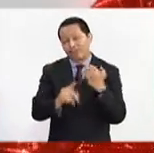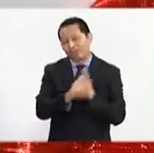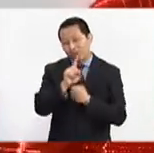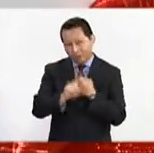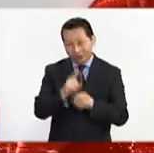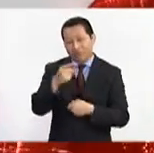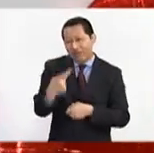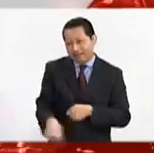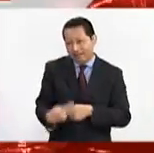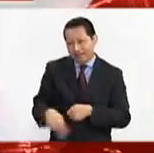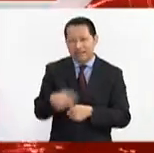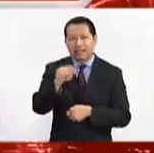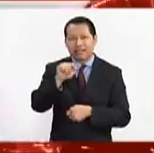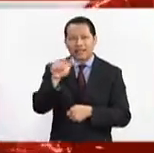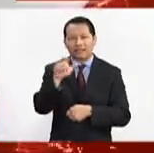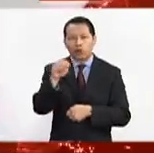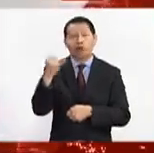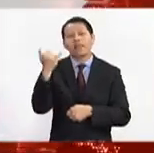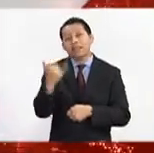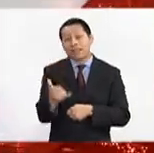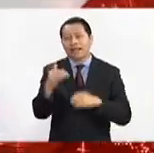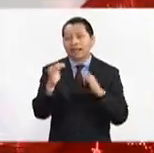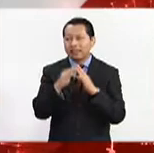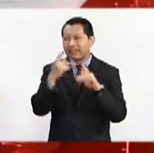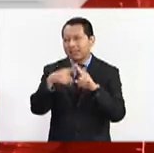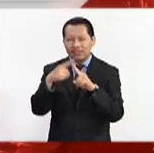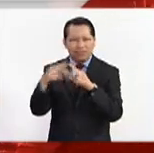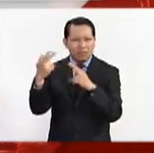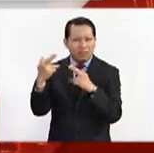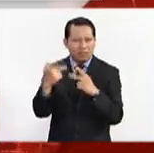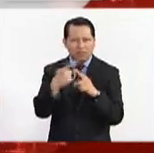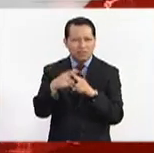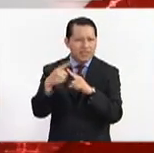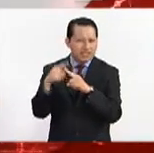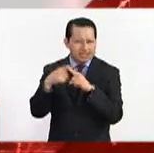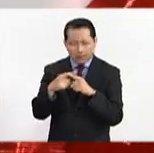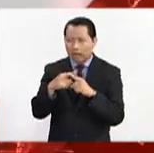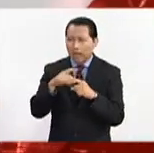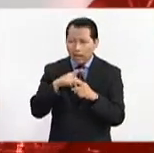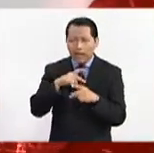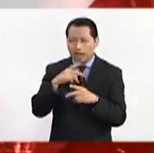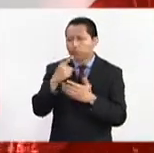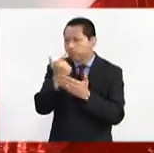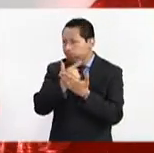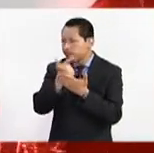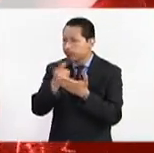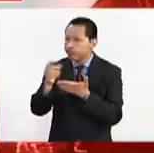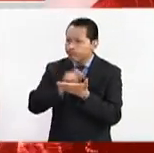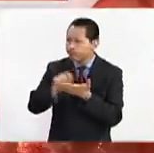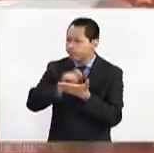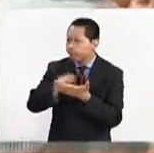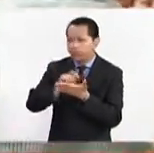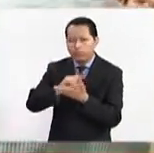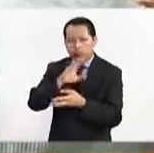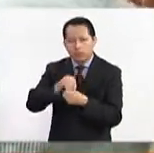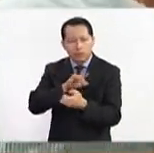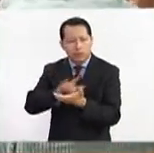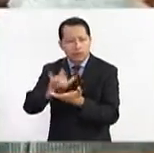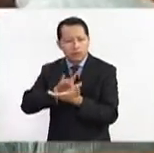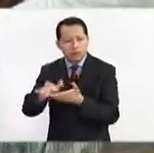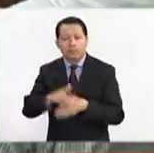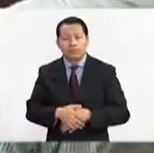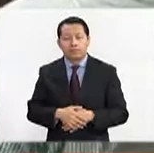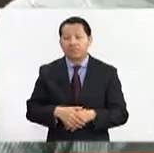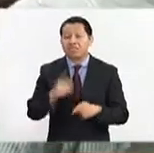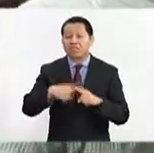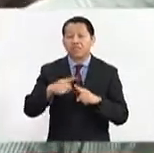y algunas otras afectaciones de casas muy particulares que se han venido censando para poder apoyar. Ante cientos de